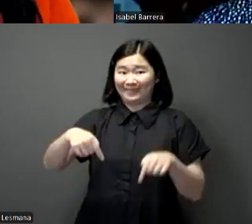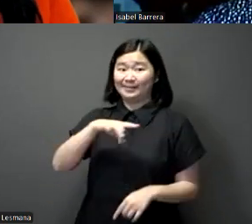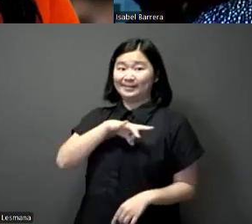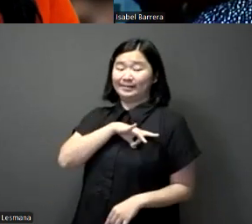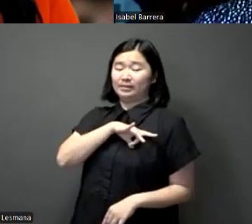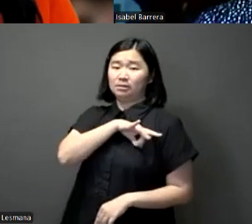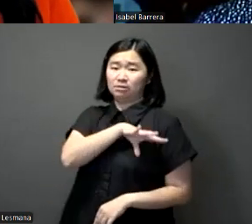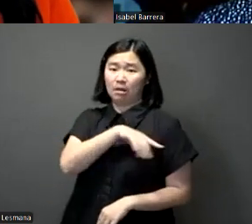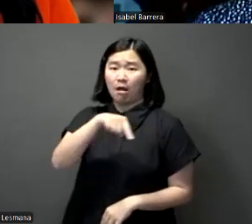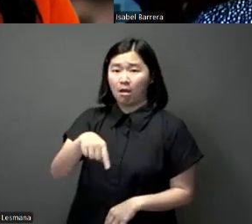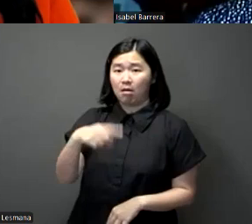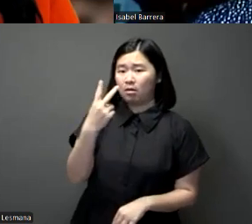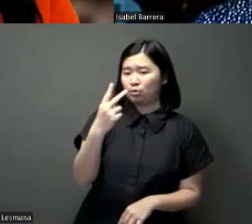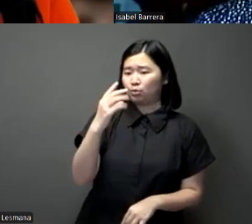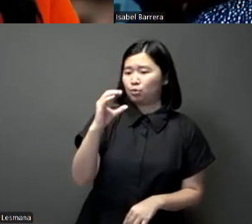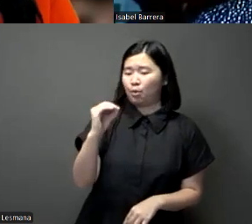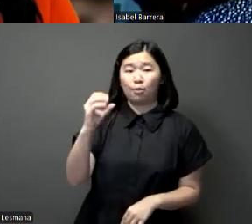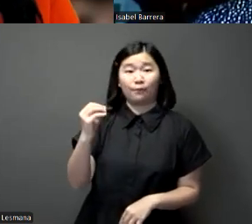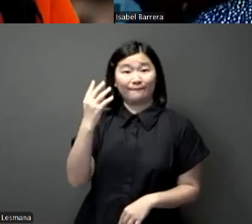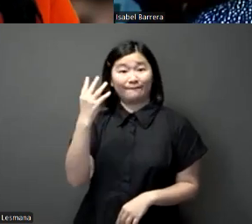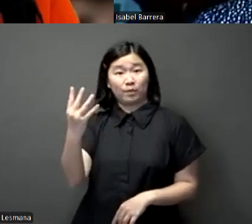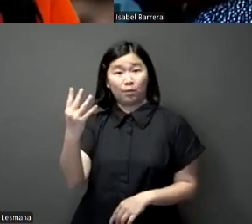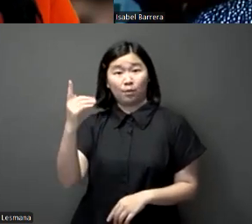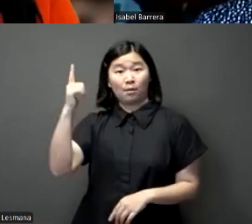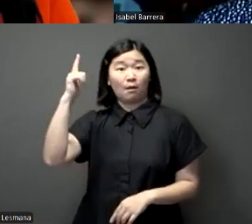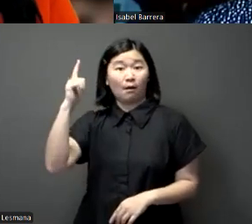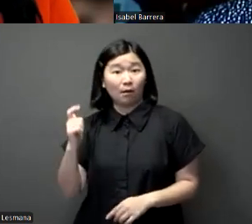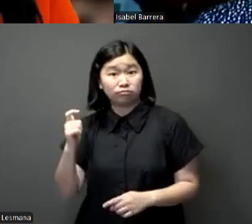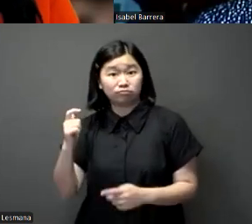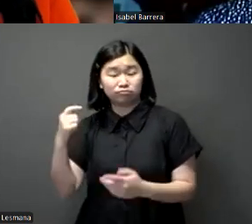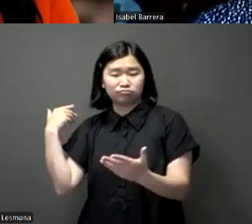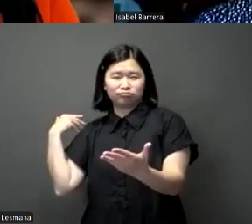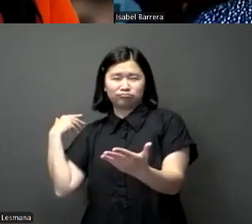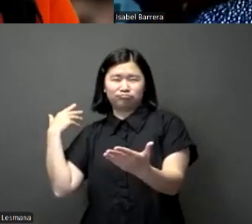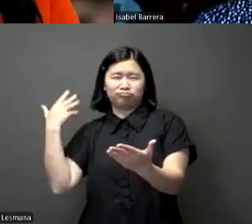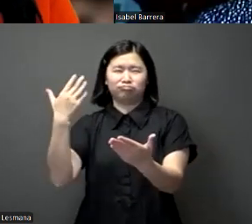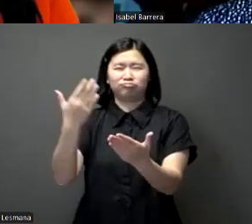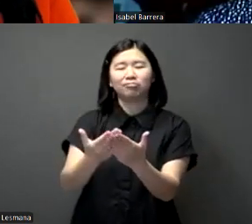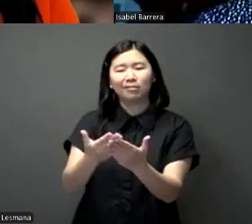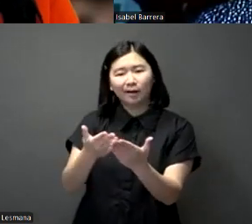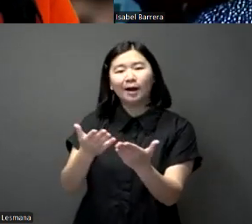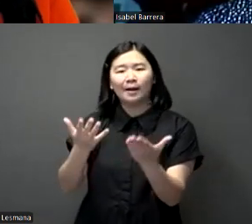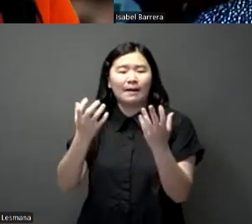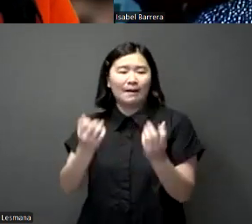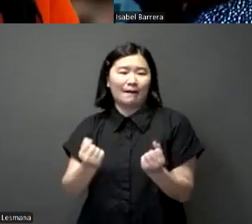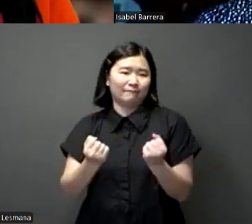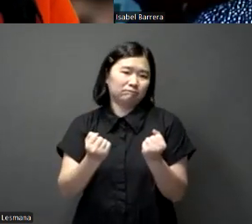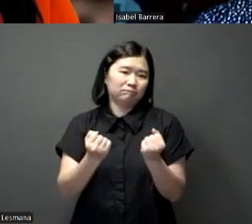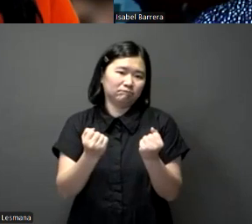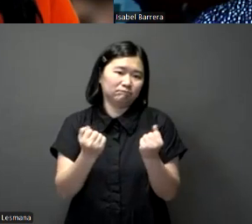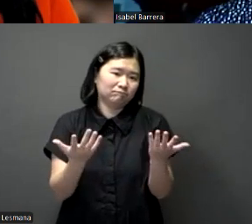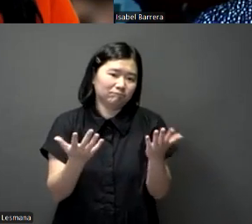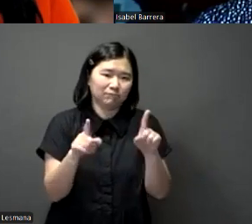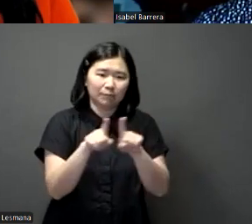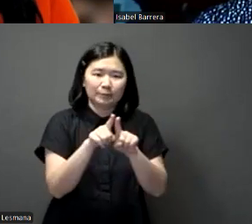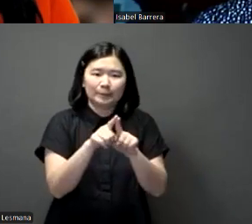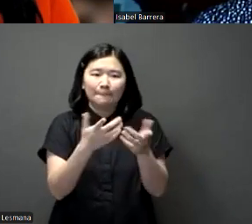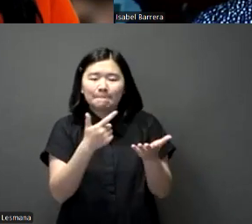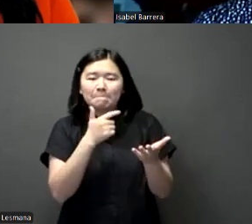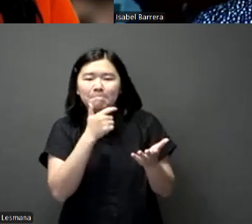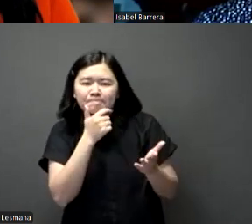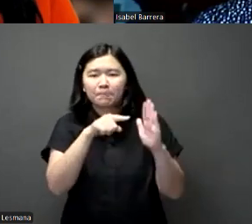distintos niveles, a nivel de tamizaje, de tratamiento, dentro de los cuales entiendo que apunta la pregunta. En el caso del